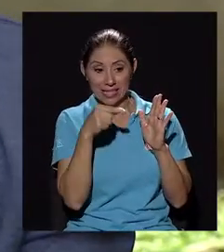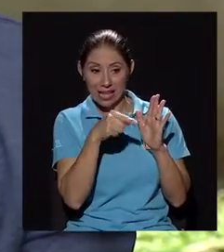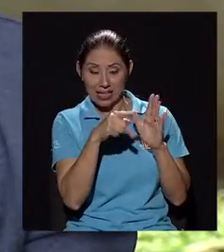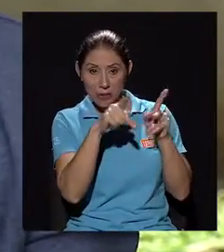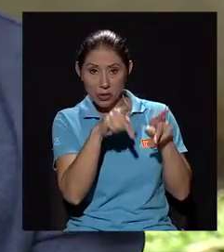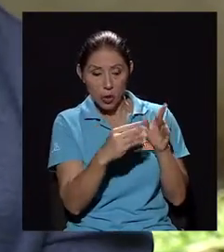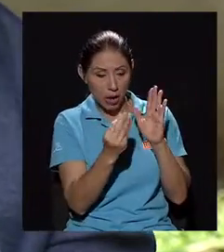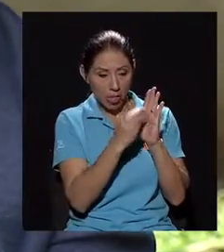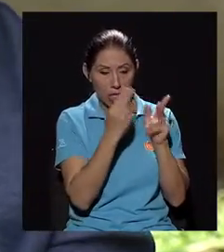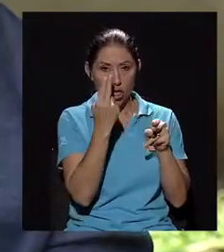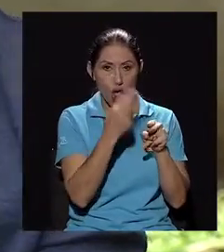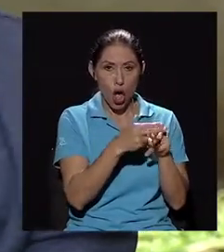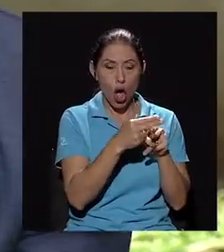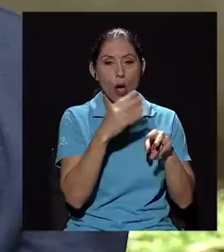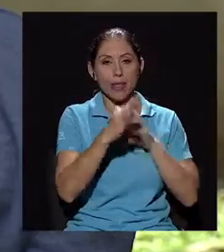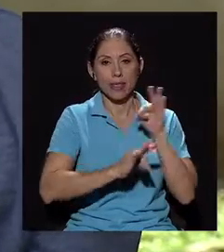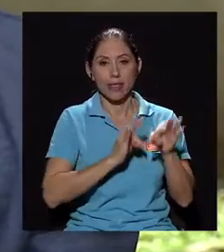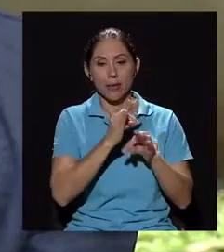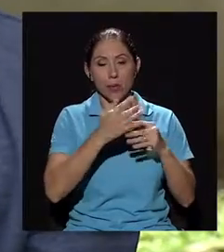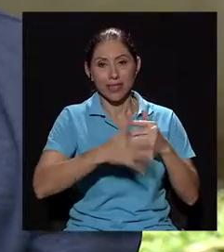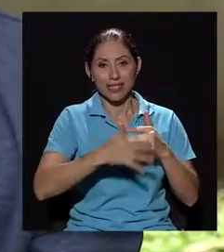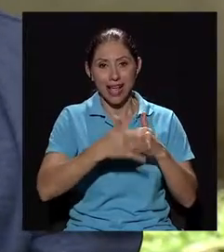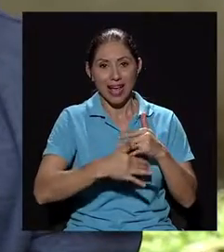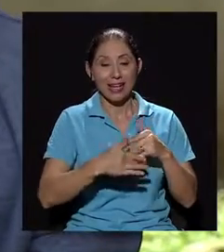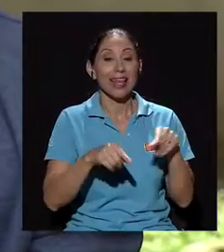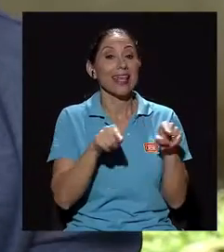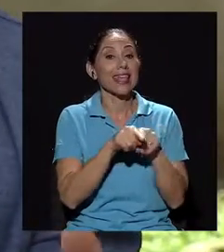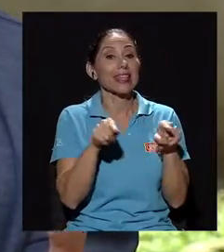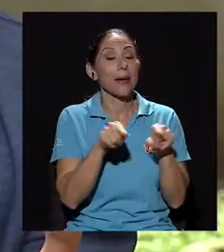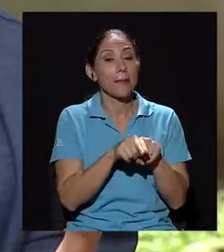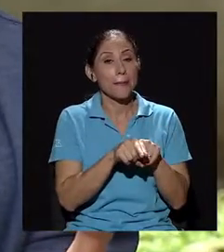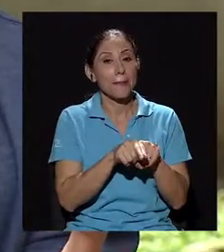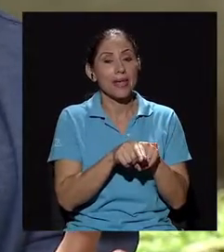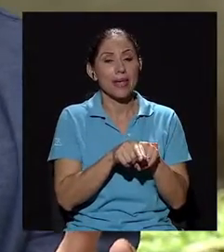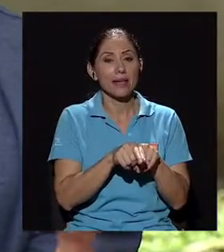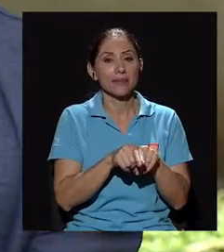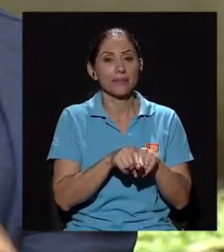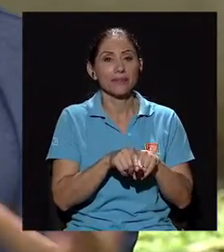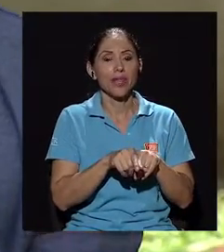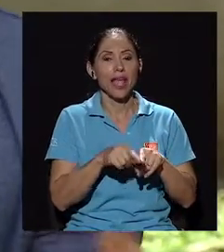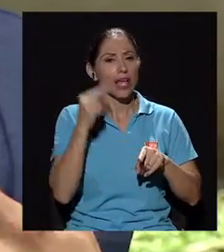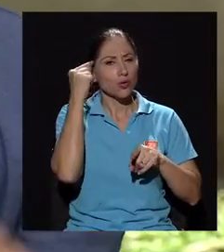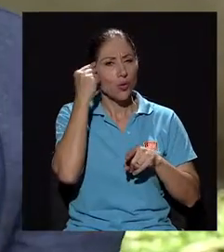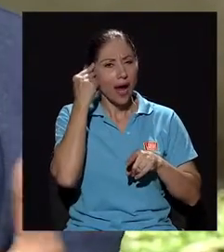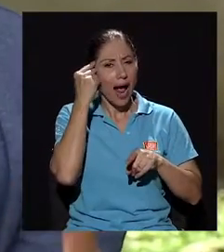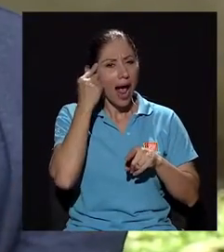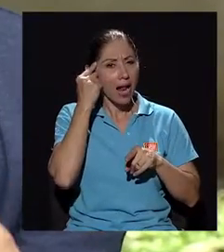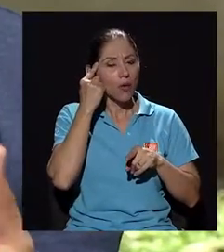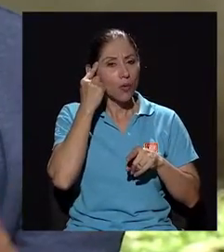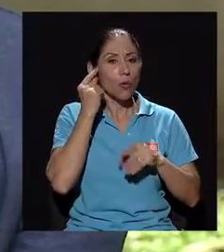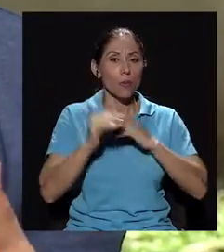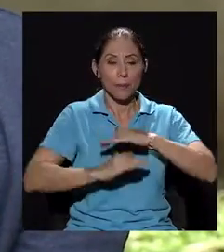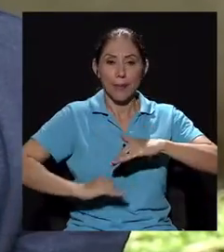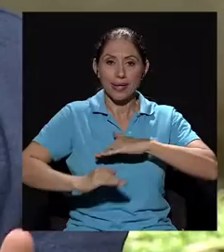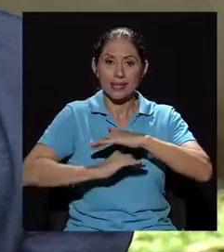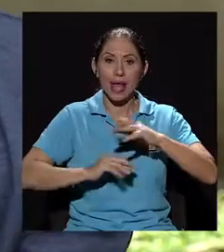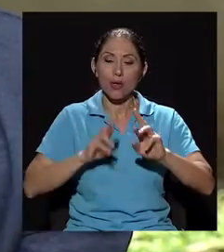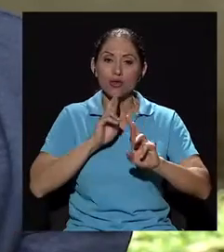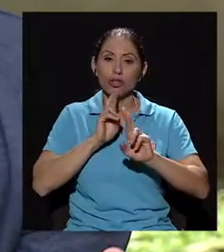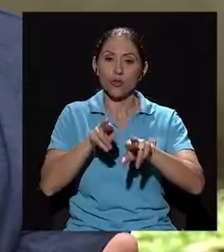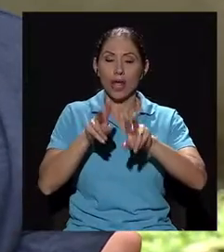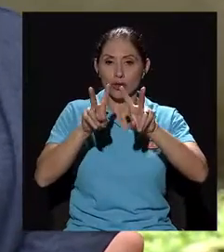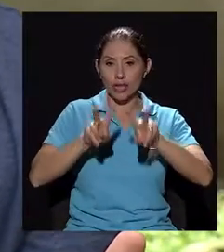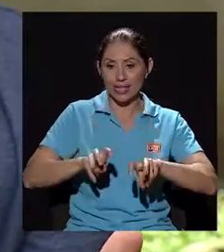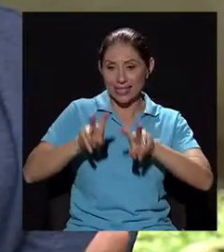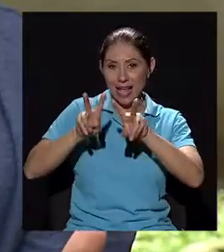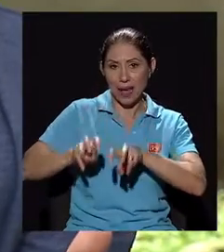tipo de sangre, y también ese cálculo adicional que los médicos agregan, ¿verdad? O sea, basados en los resultados de los exámenes que constantemente